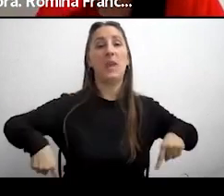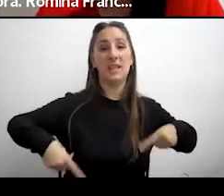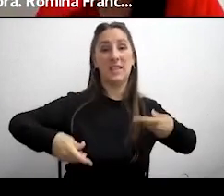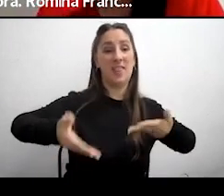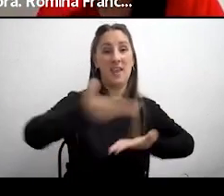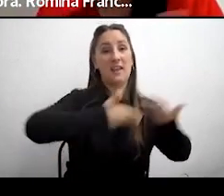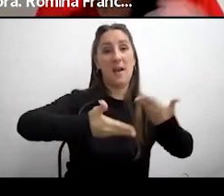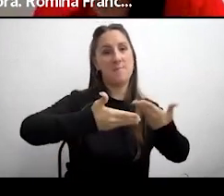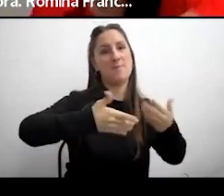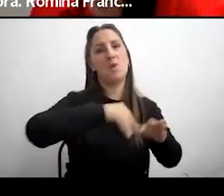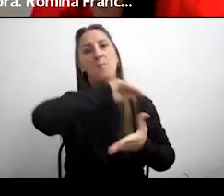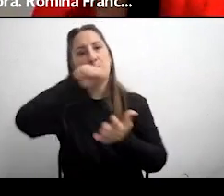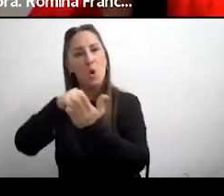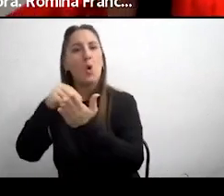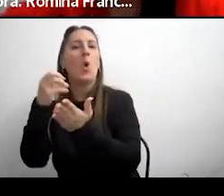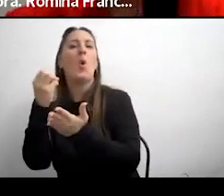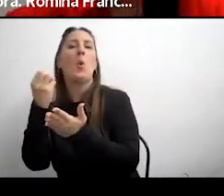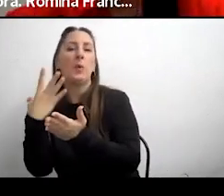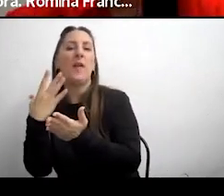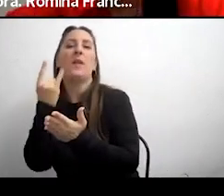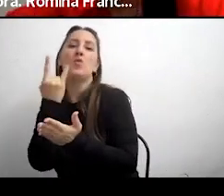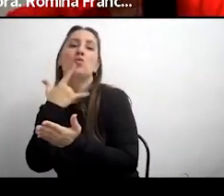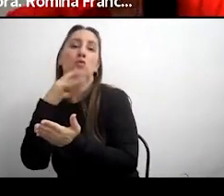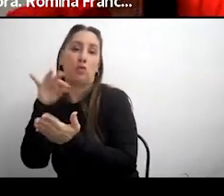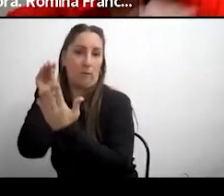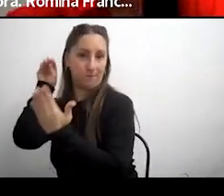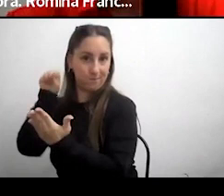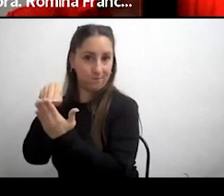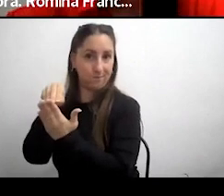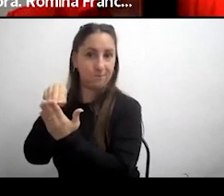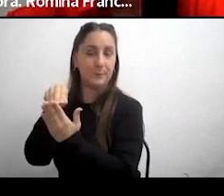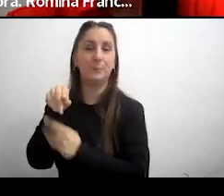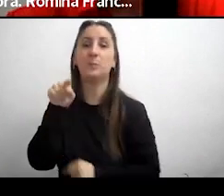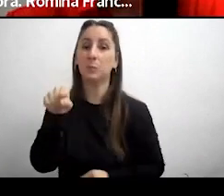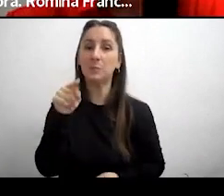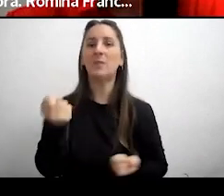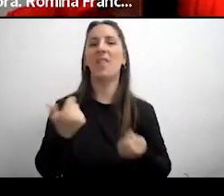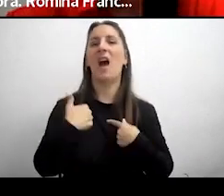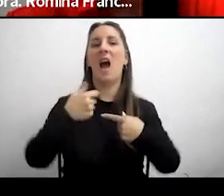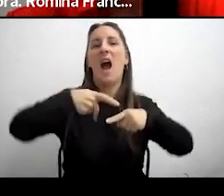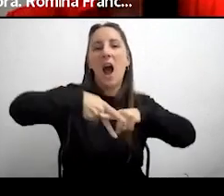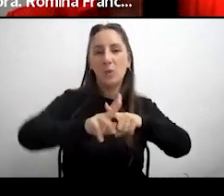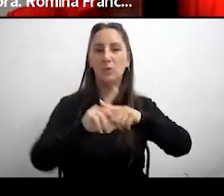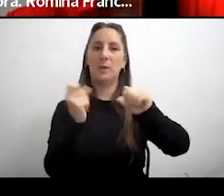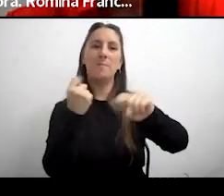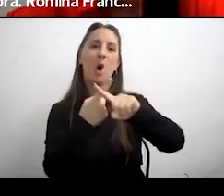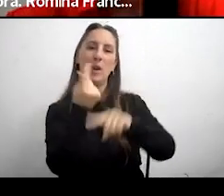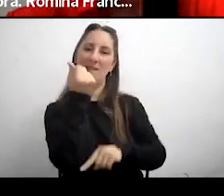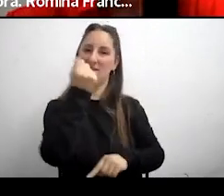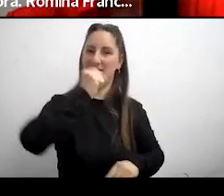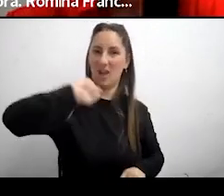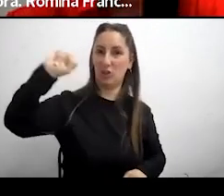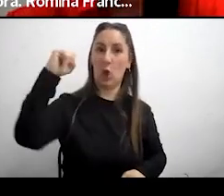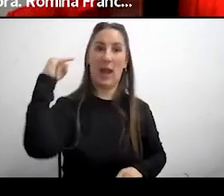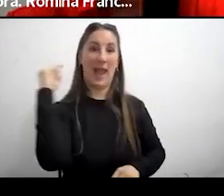ingreso como bien de uso, y vieron que yo les mencionaba que esto nos generaba un ajuste por inflación